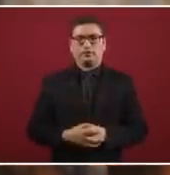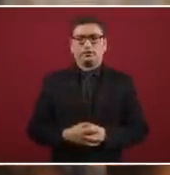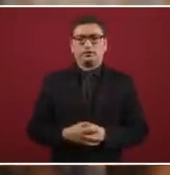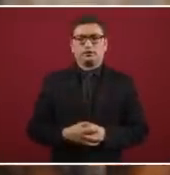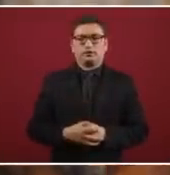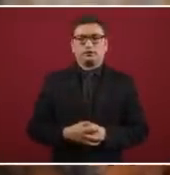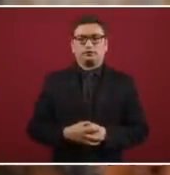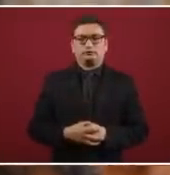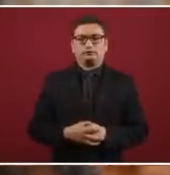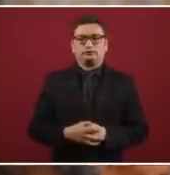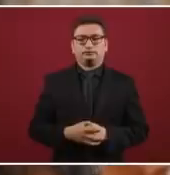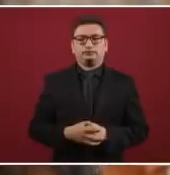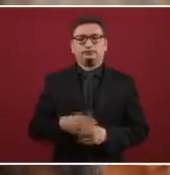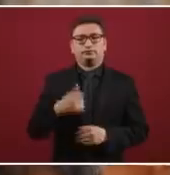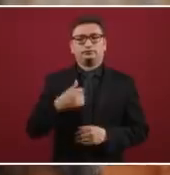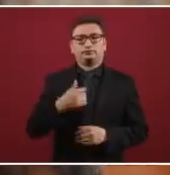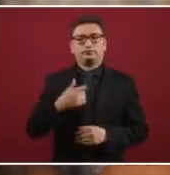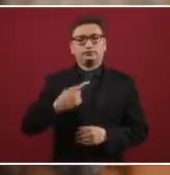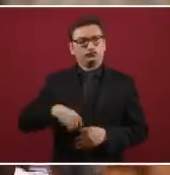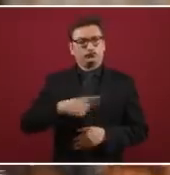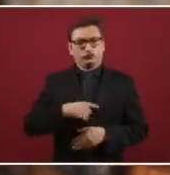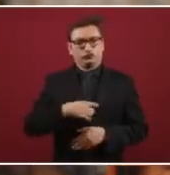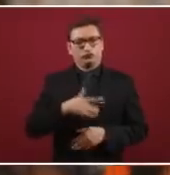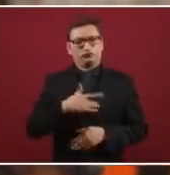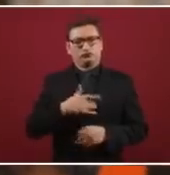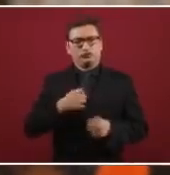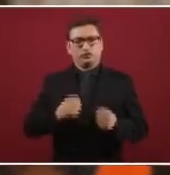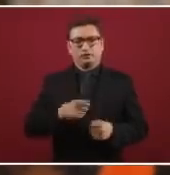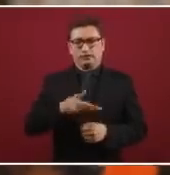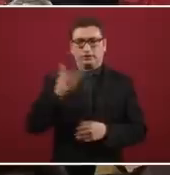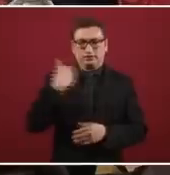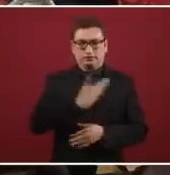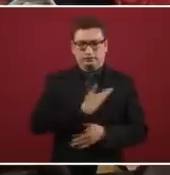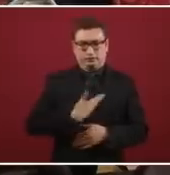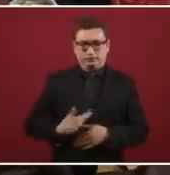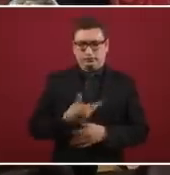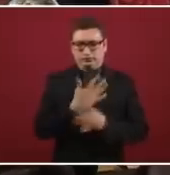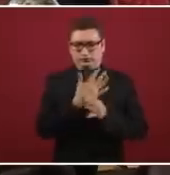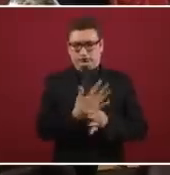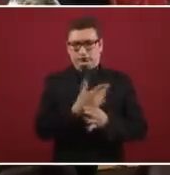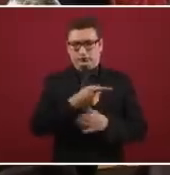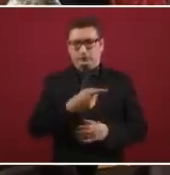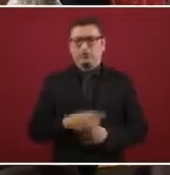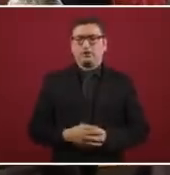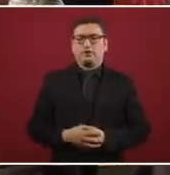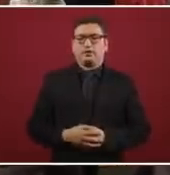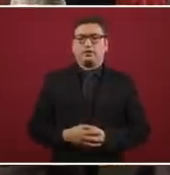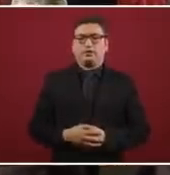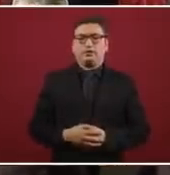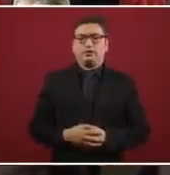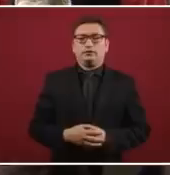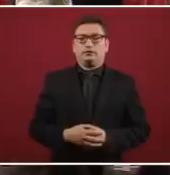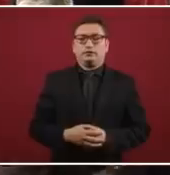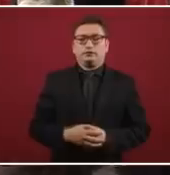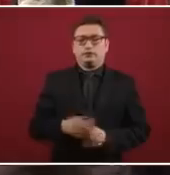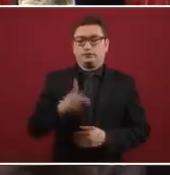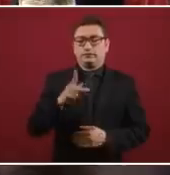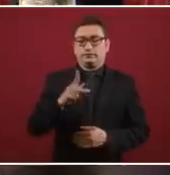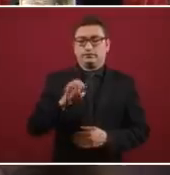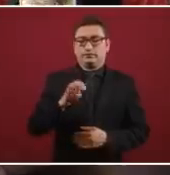Esto lleva a confirmar lo que también mencionaba el presidente, de que